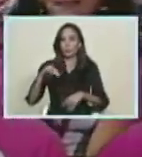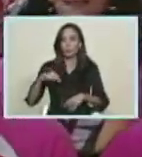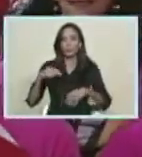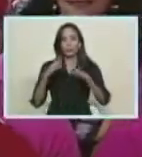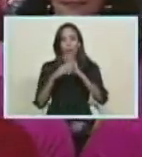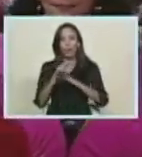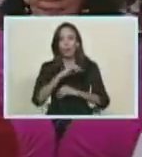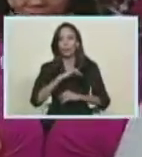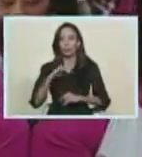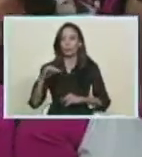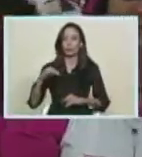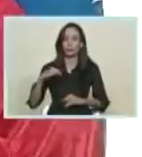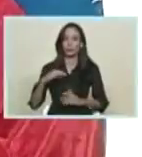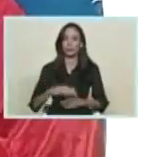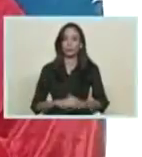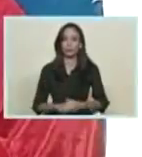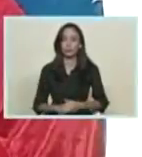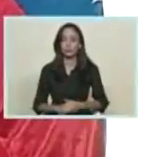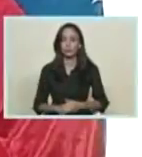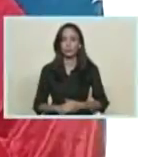digo nosotros.